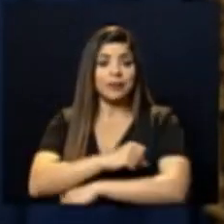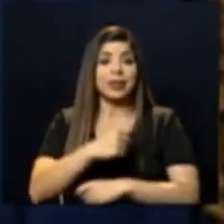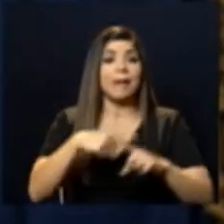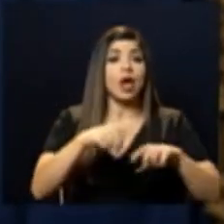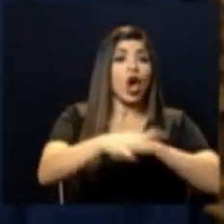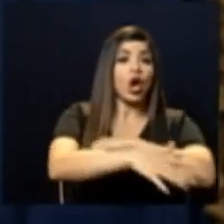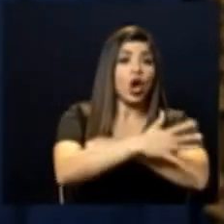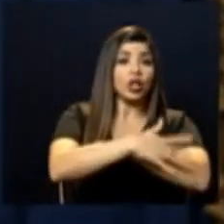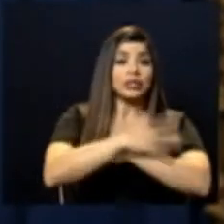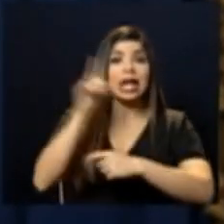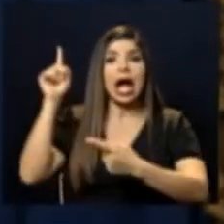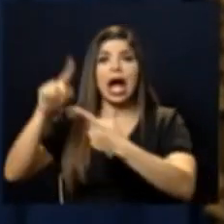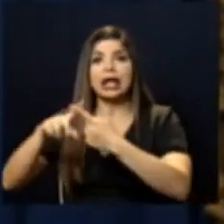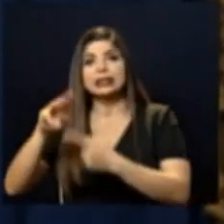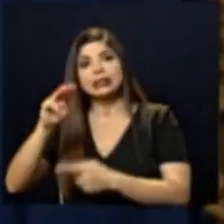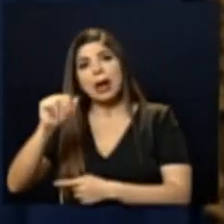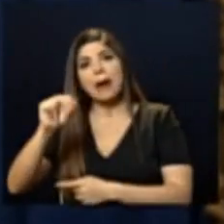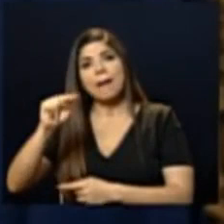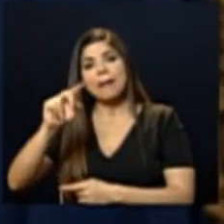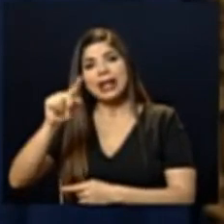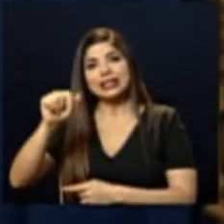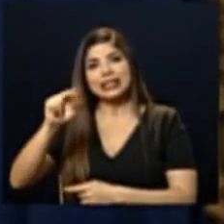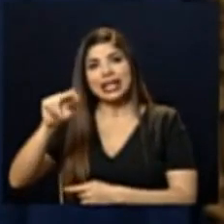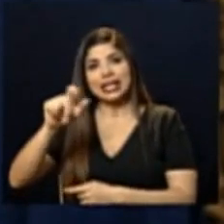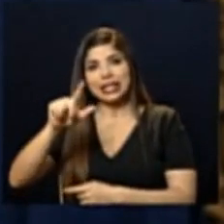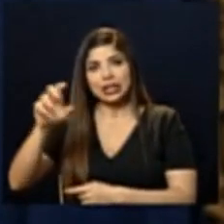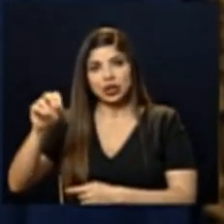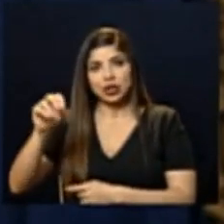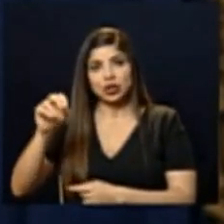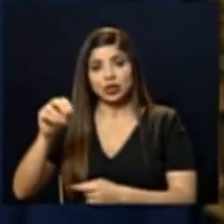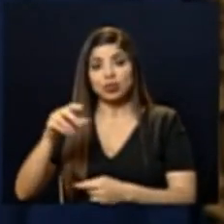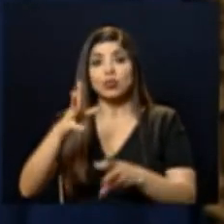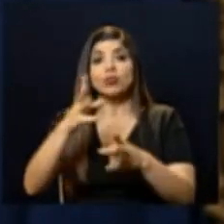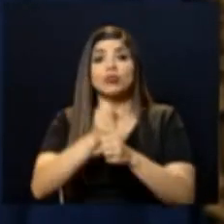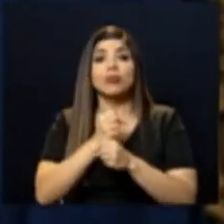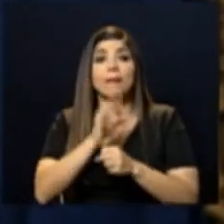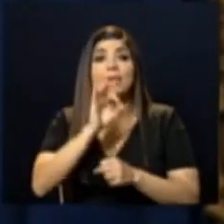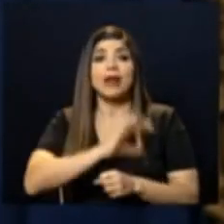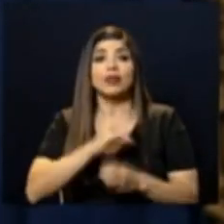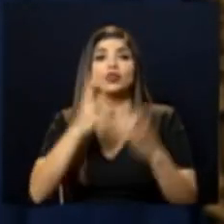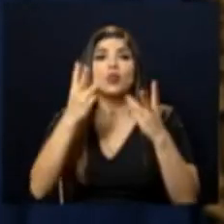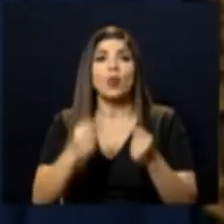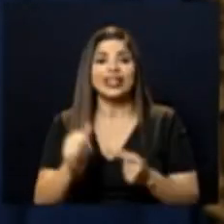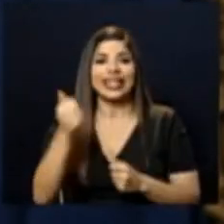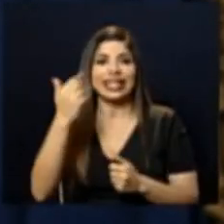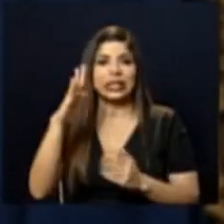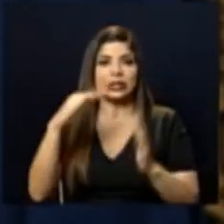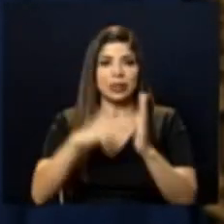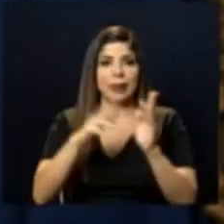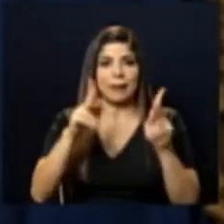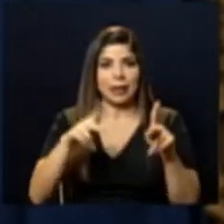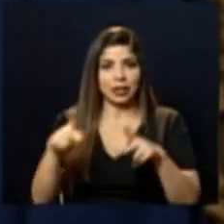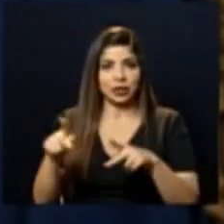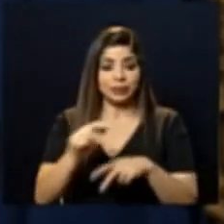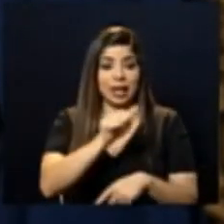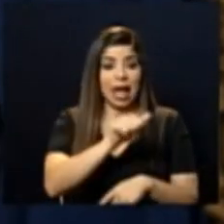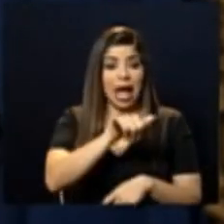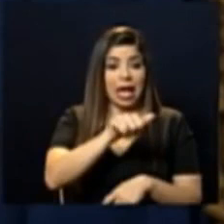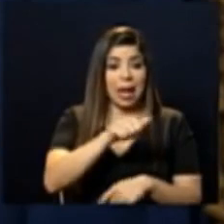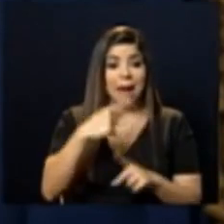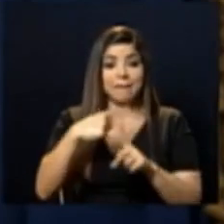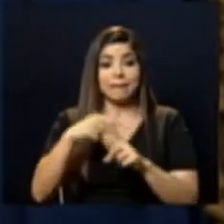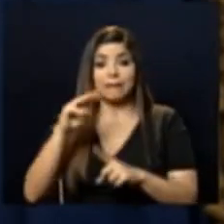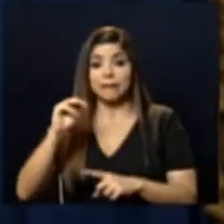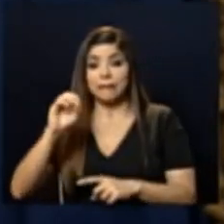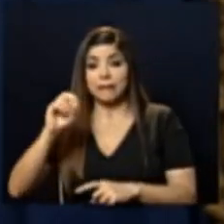Manzanillo, beneficiando a más de 15.000 personas. Con el AIA y el MOP, trabajamos